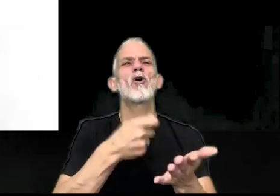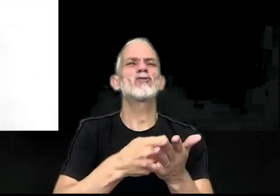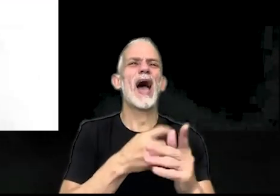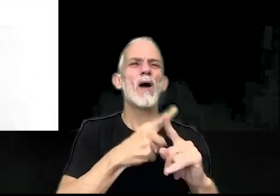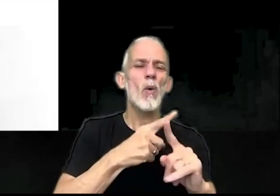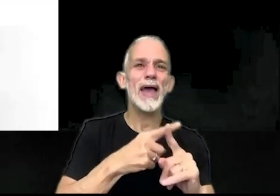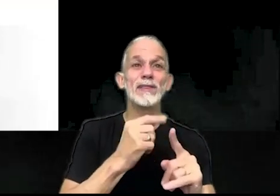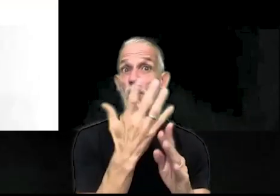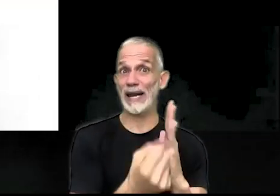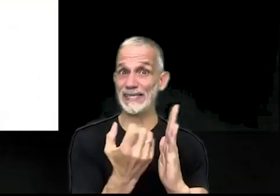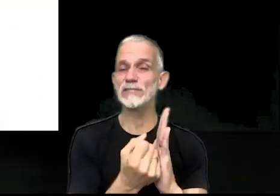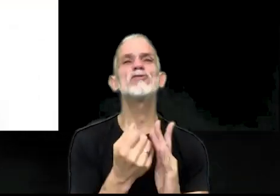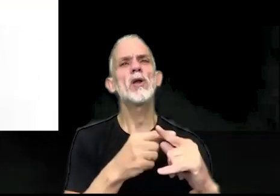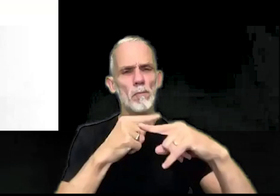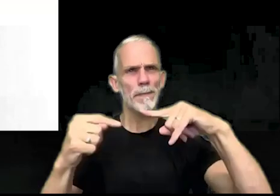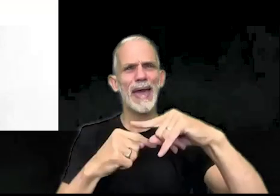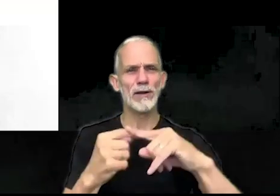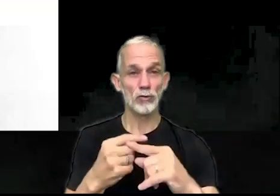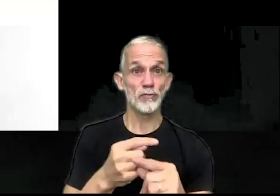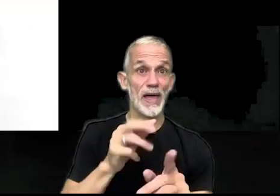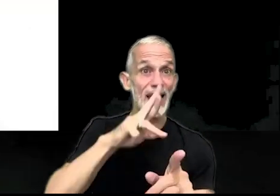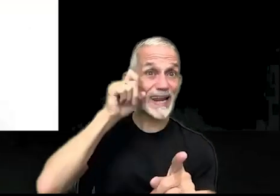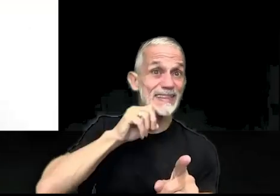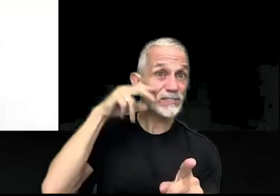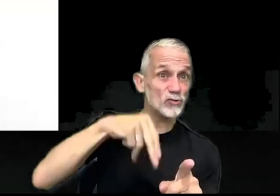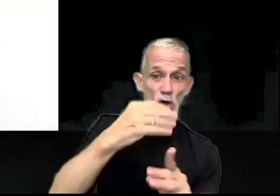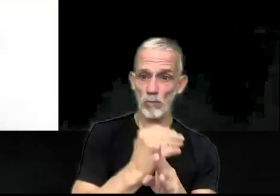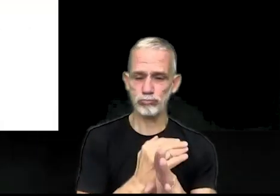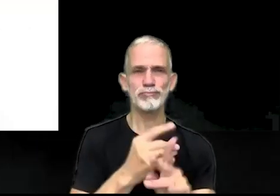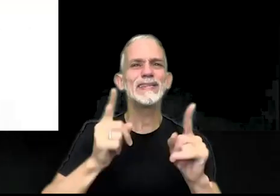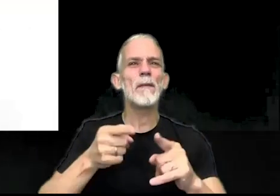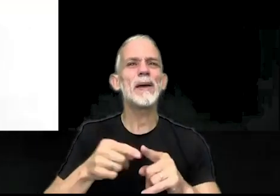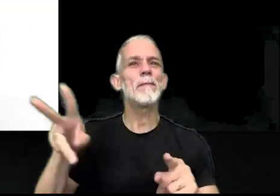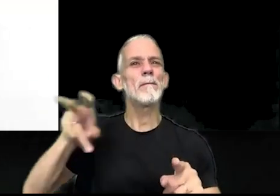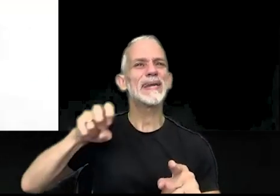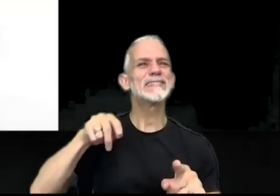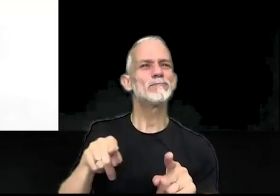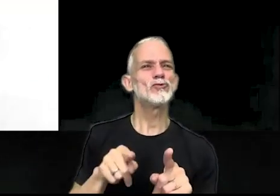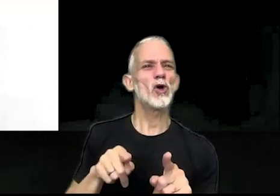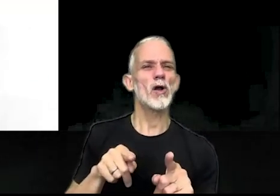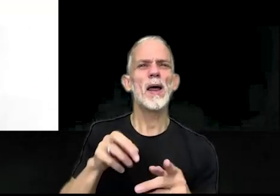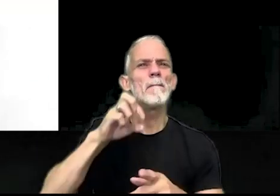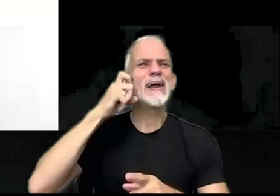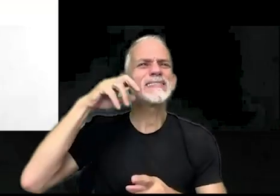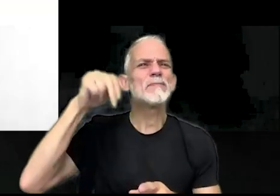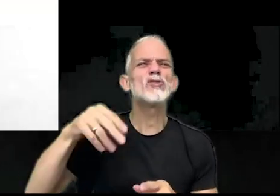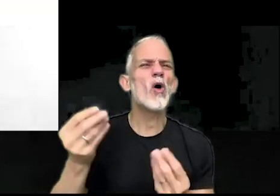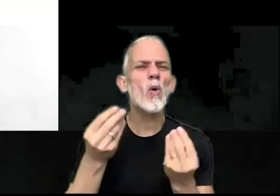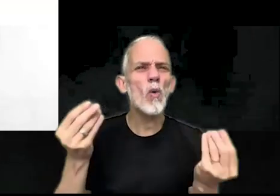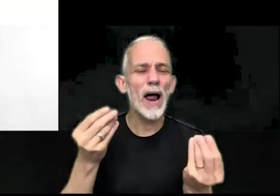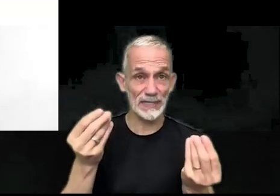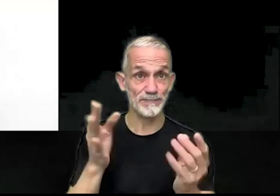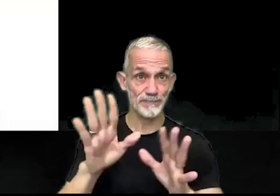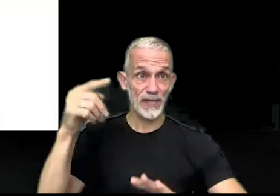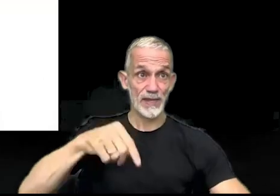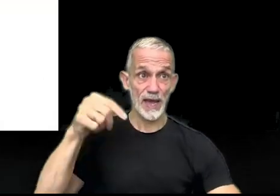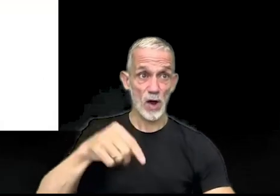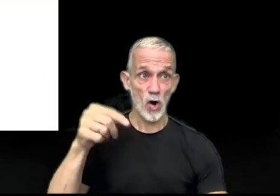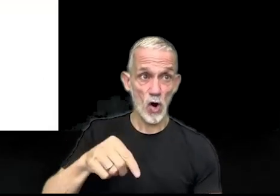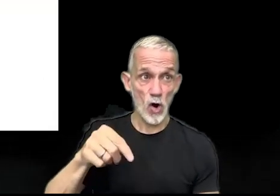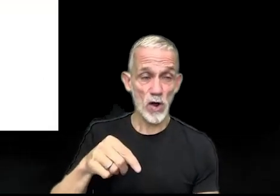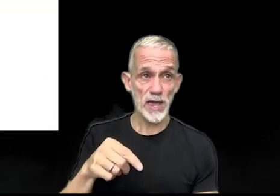y retenciones. Dentro de las retenciones se suman las percepciones. ¿Qué percepciones? Las que